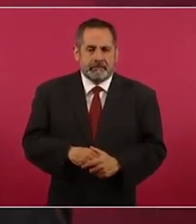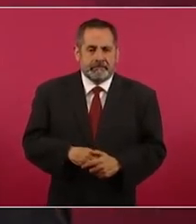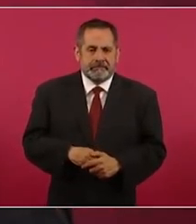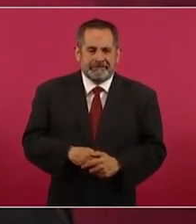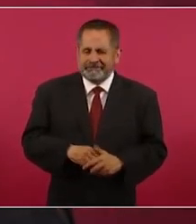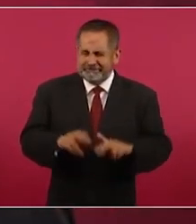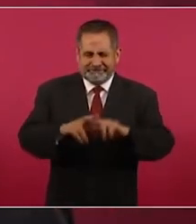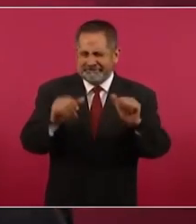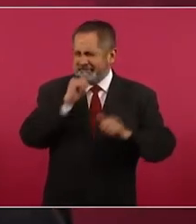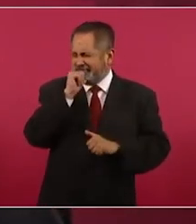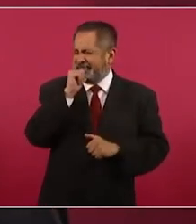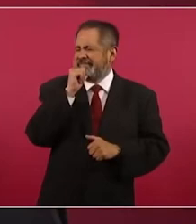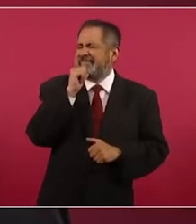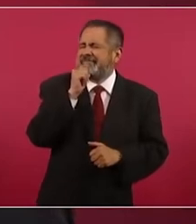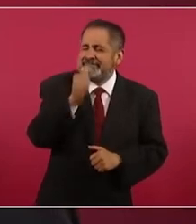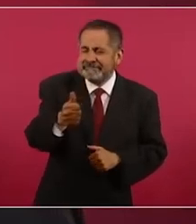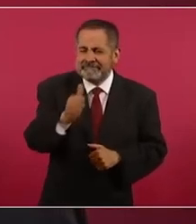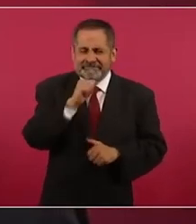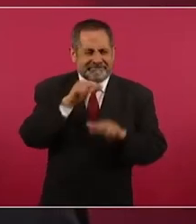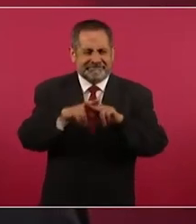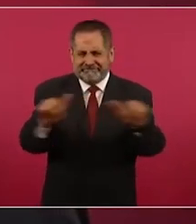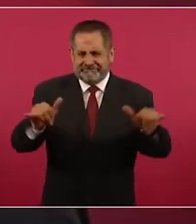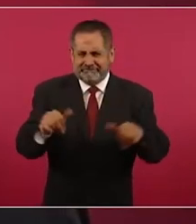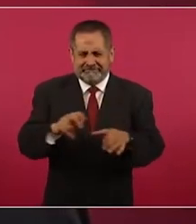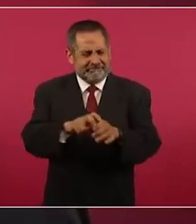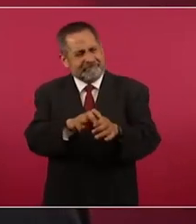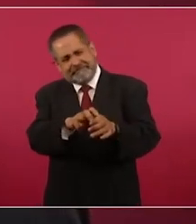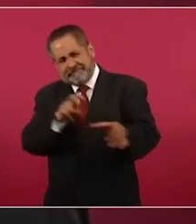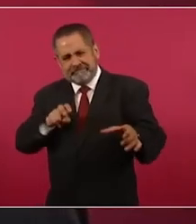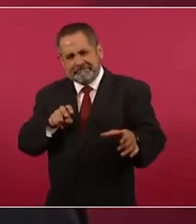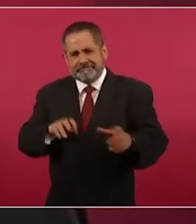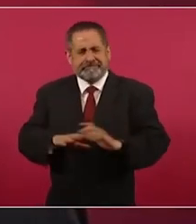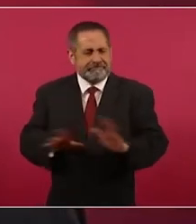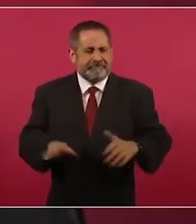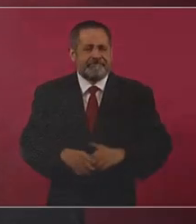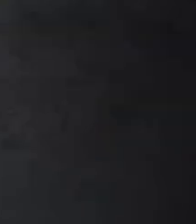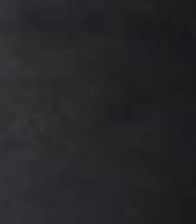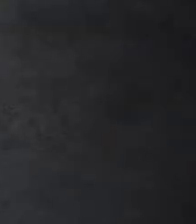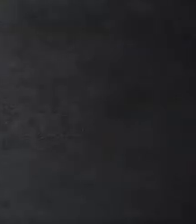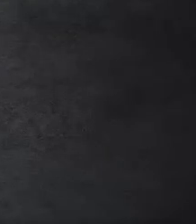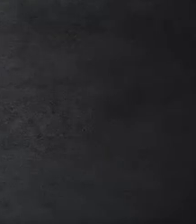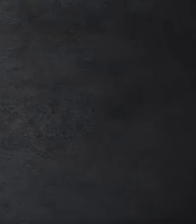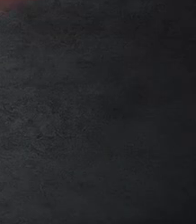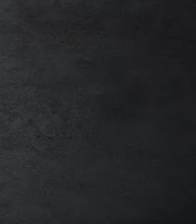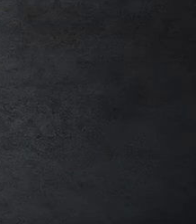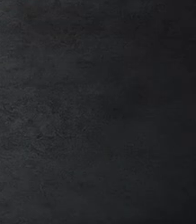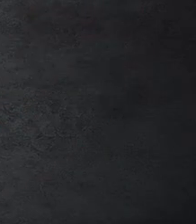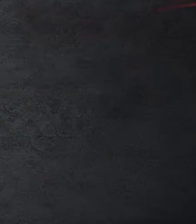Nada, absolutamente. Nada.